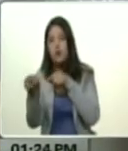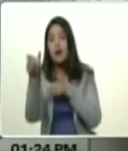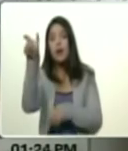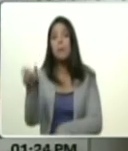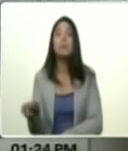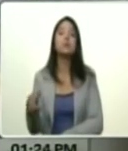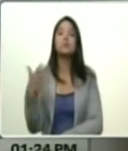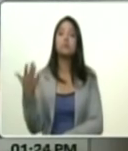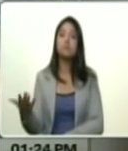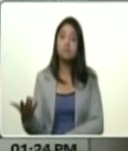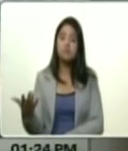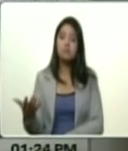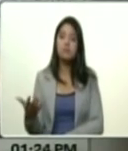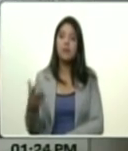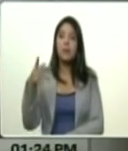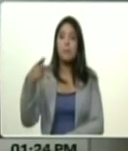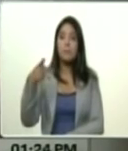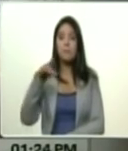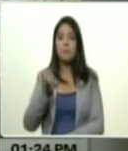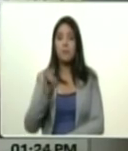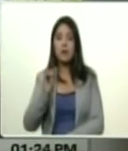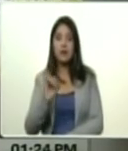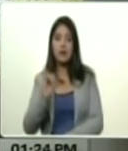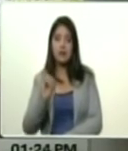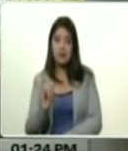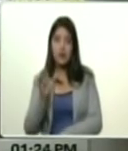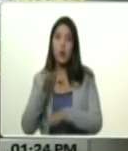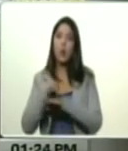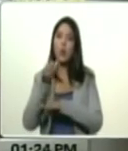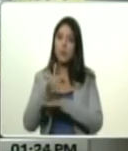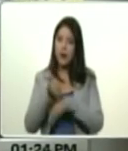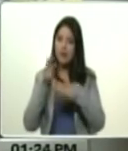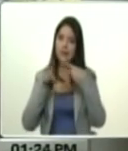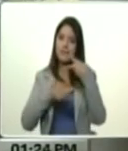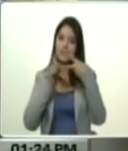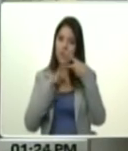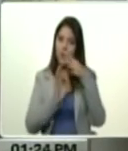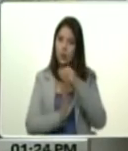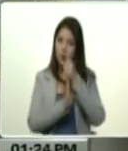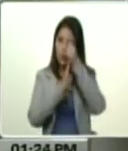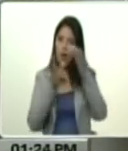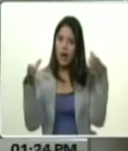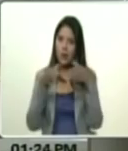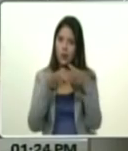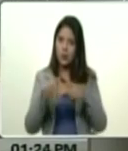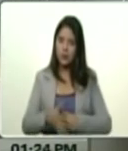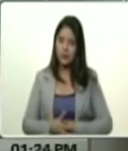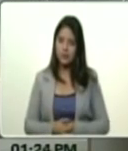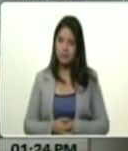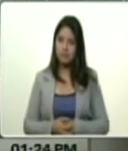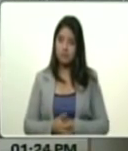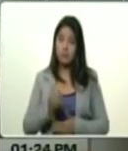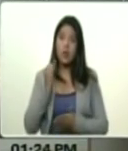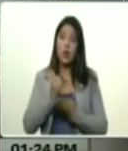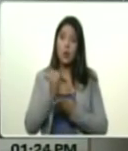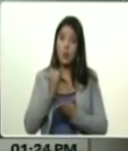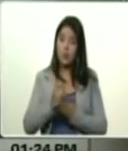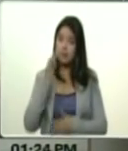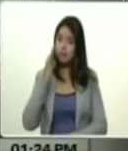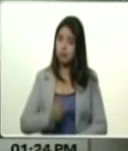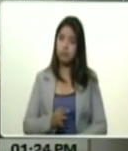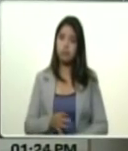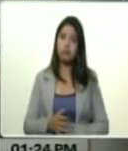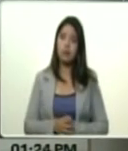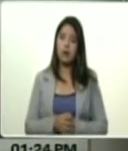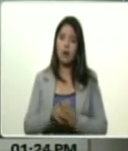es alias El Pipi, que es el segundo de la banda de Maloney. Son pruebas contundentes y vinculantes